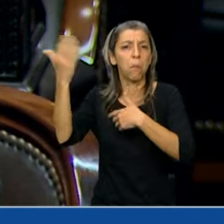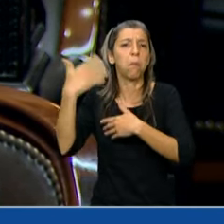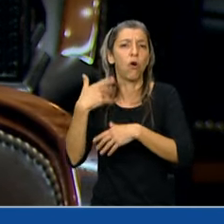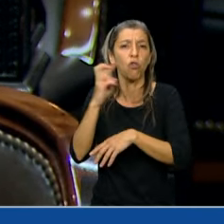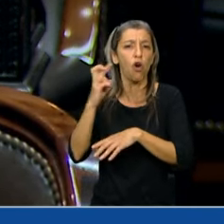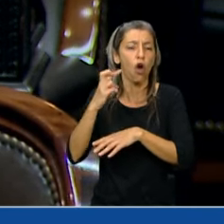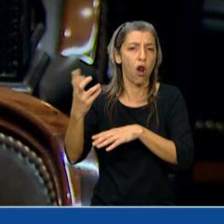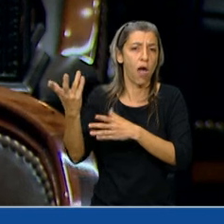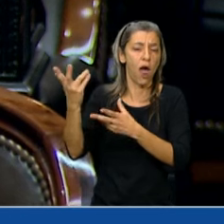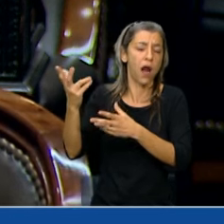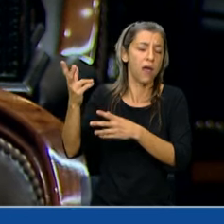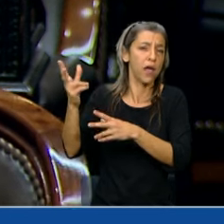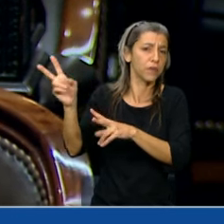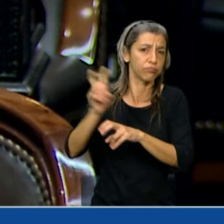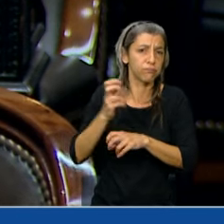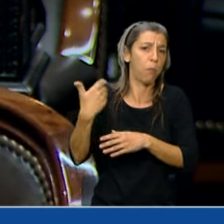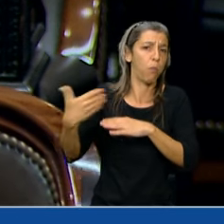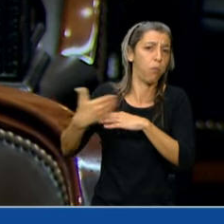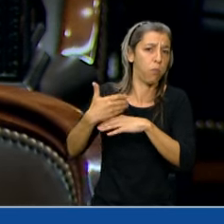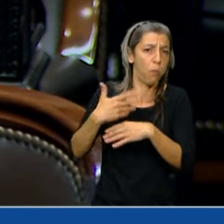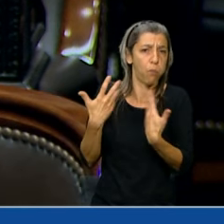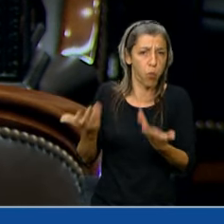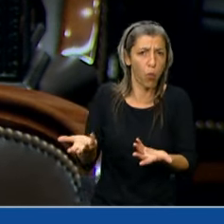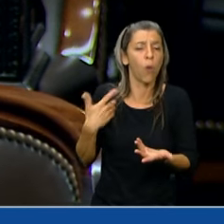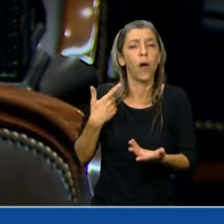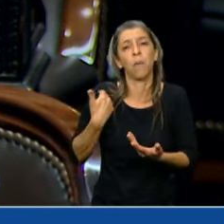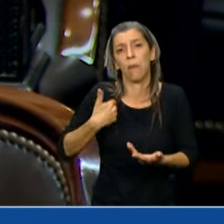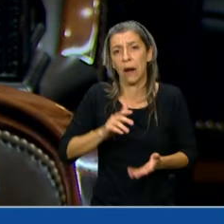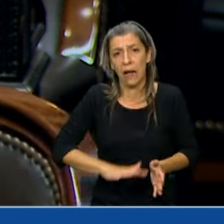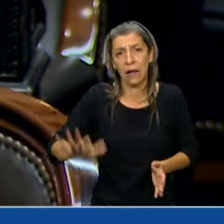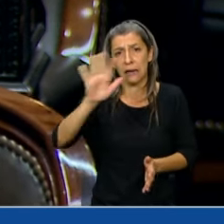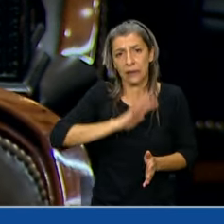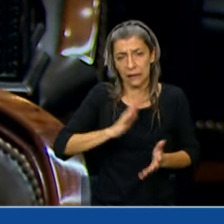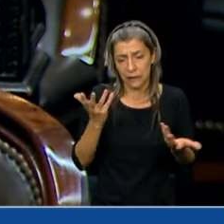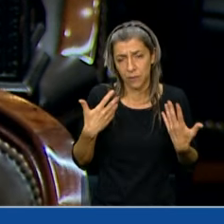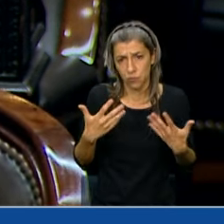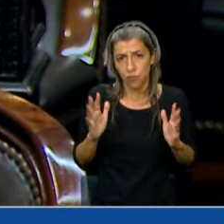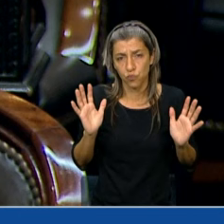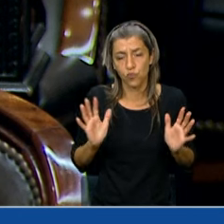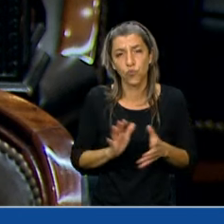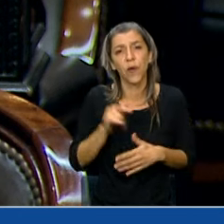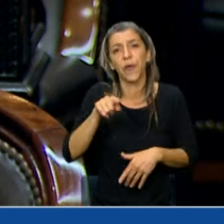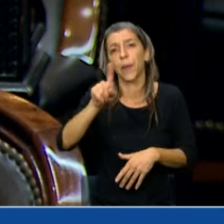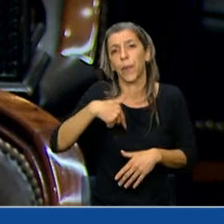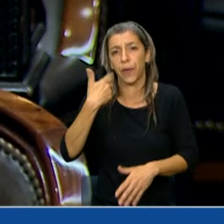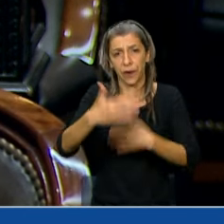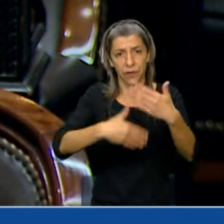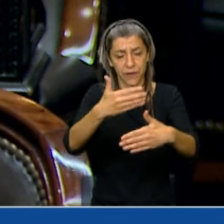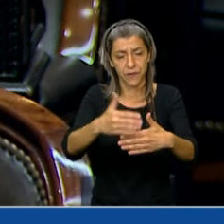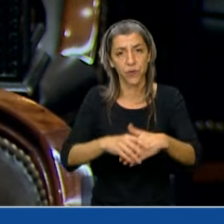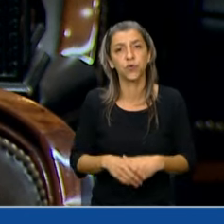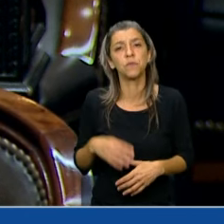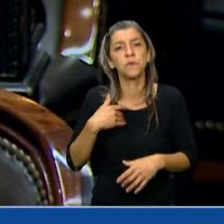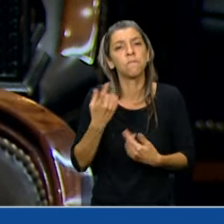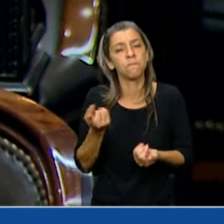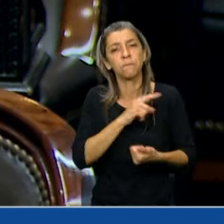sino desarrollo en el interior de nuestro país y en toda la Argentina el segundo es cómo se dio el proceso con